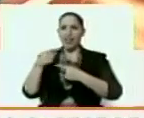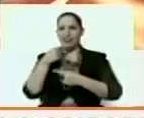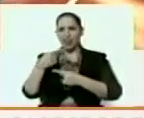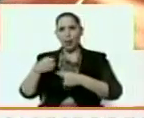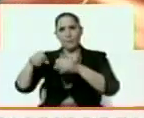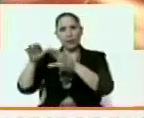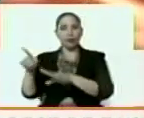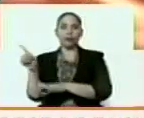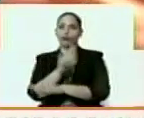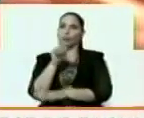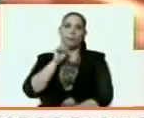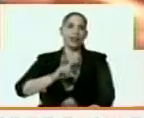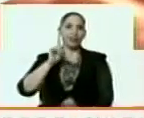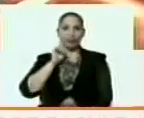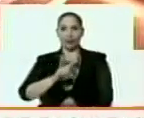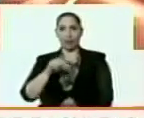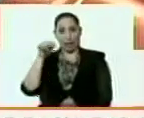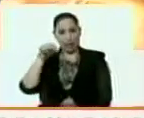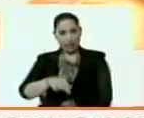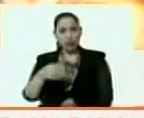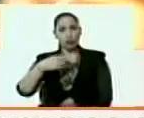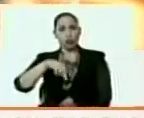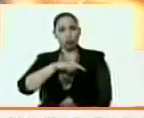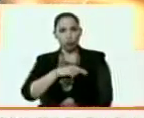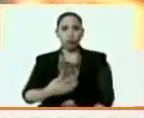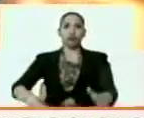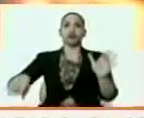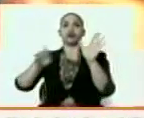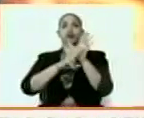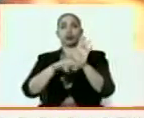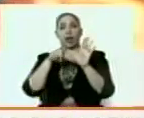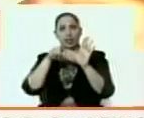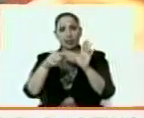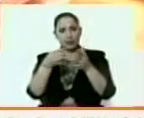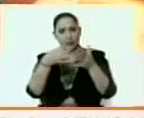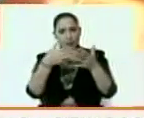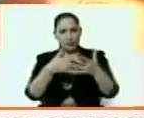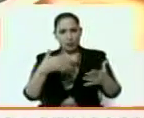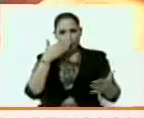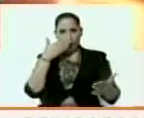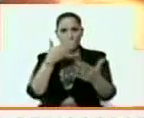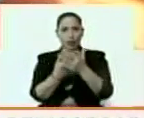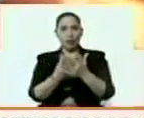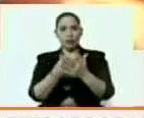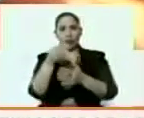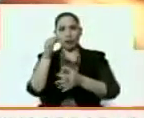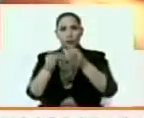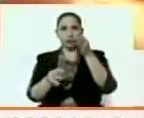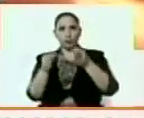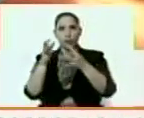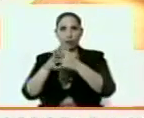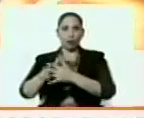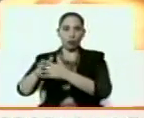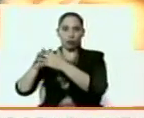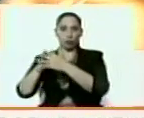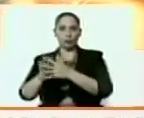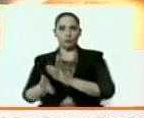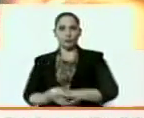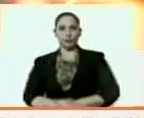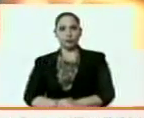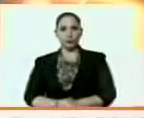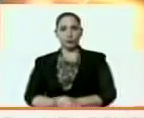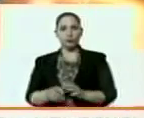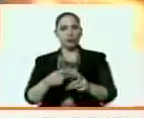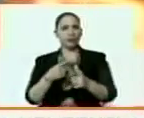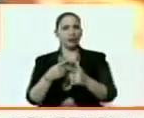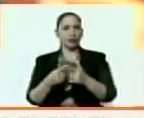Es mentira. Aquí lo ratifican en este escrito ante la Corte del Distrito de Columbia de los Estados Unidos de Norteamérica. Entonces,